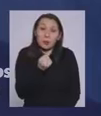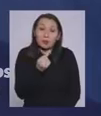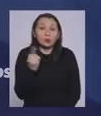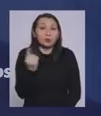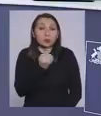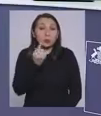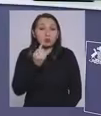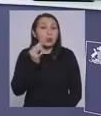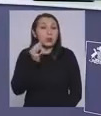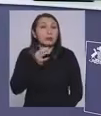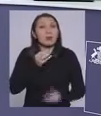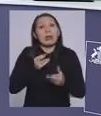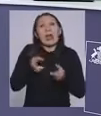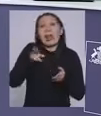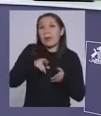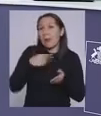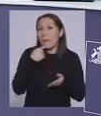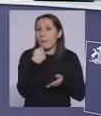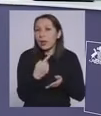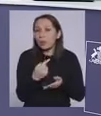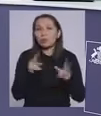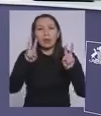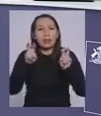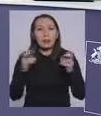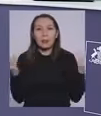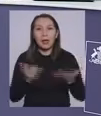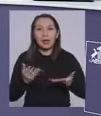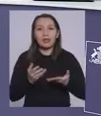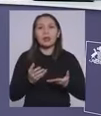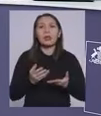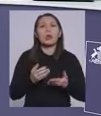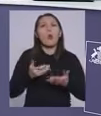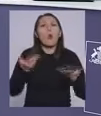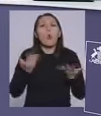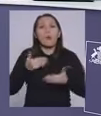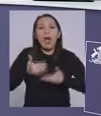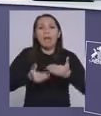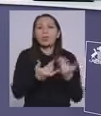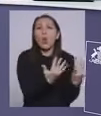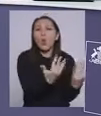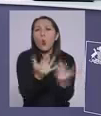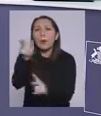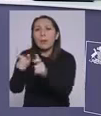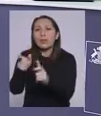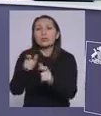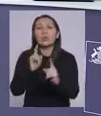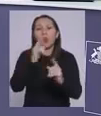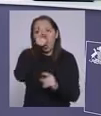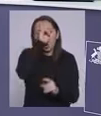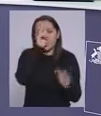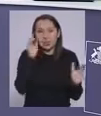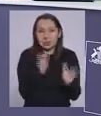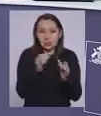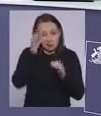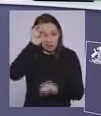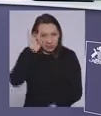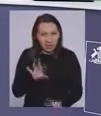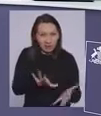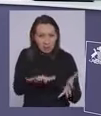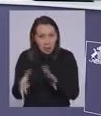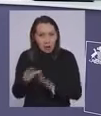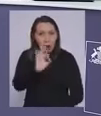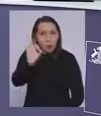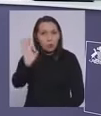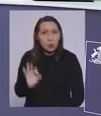preguntarle si, o insistirle en la pregunta que tenía que ver con cuánto se avanzaba en trazabilidad de la atención primaria, si tienen ya un porcentaje